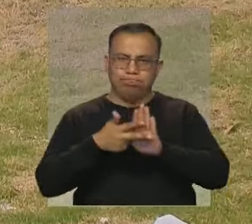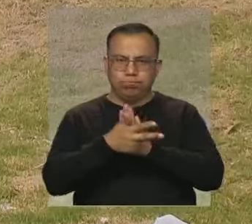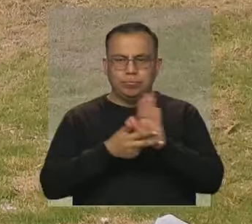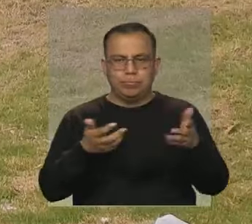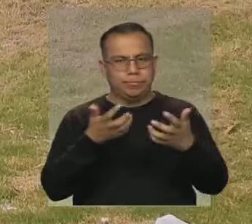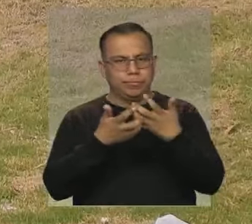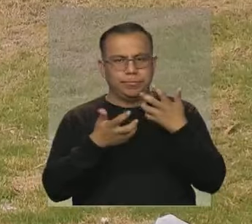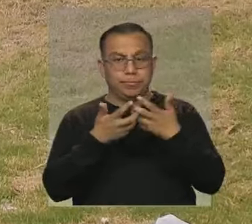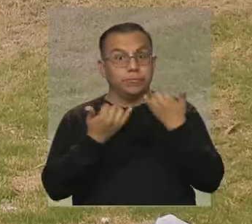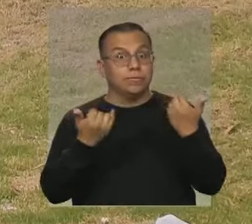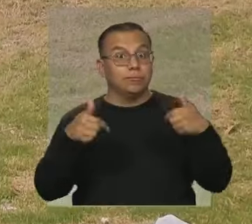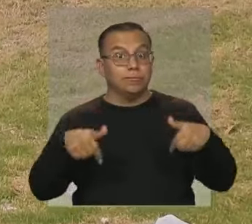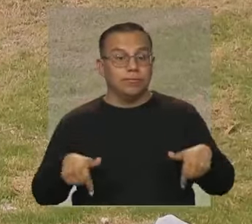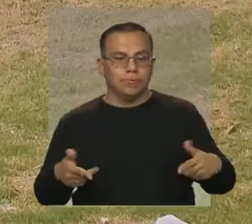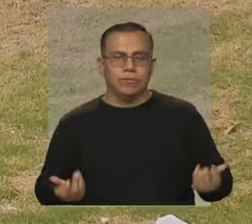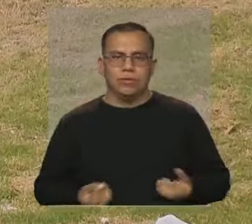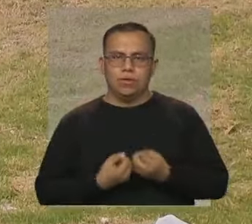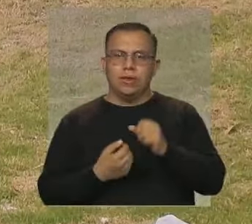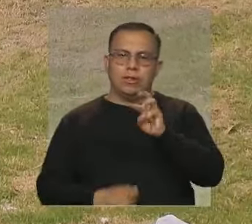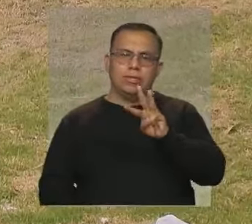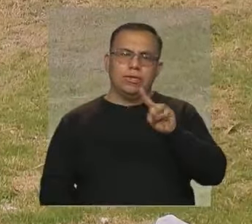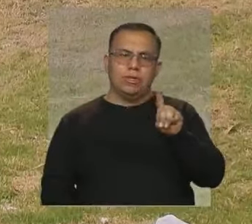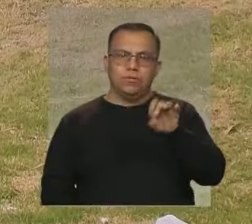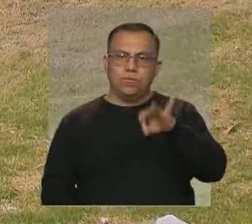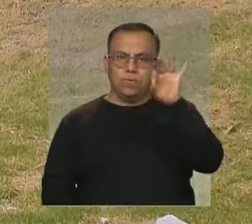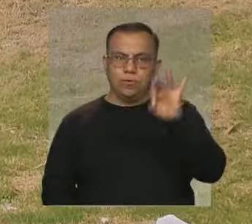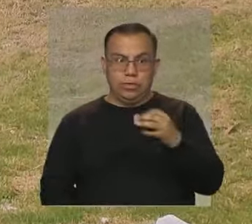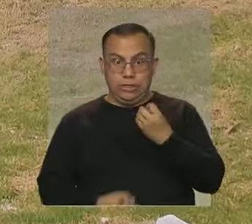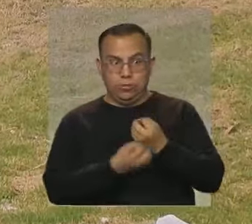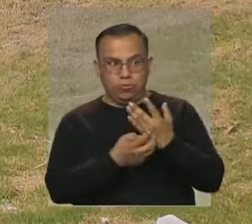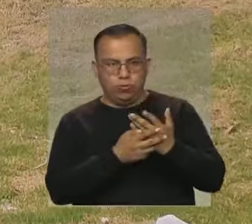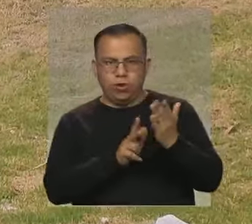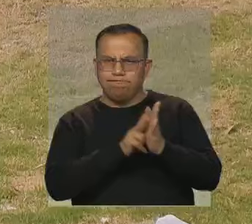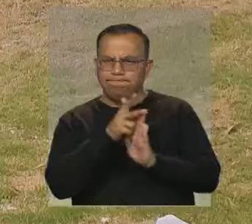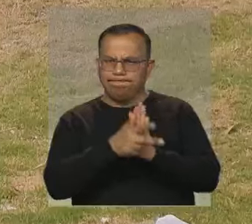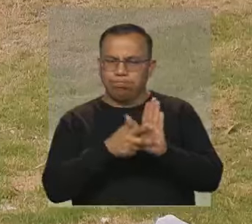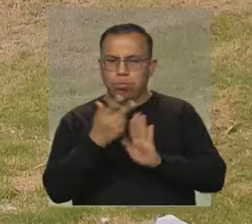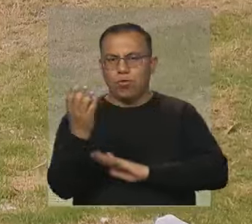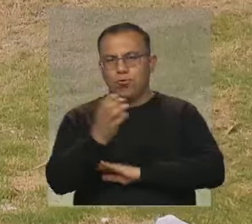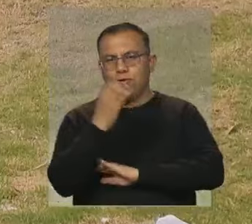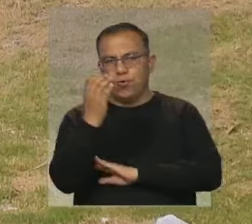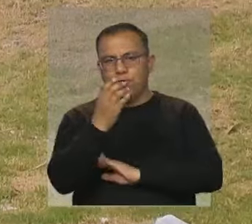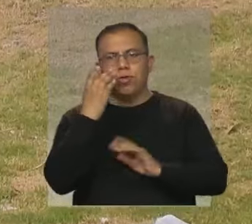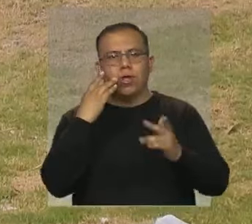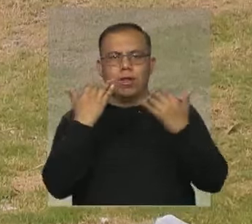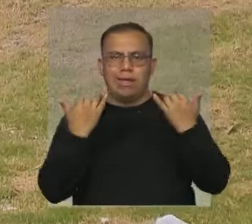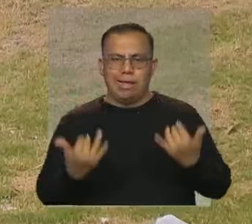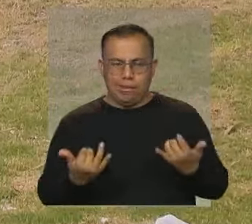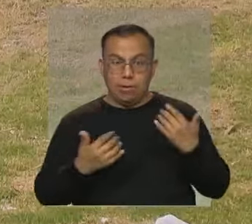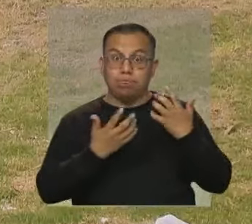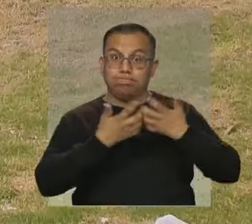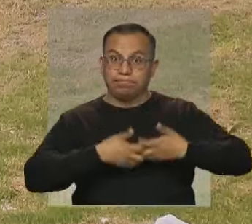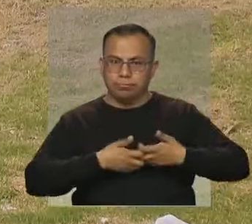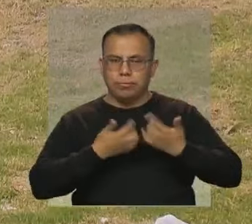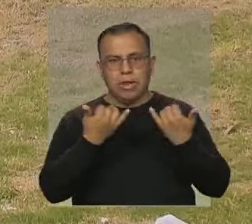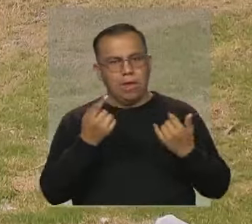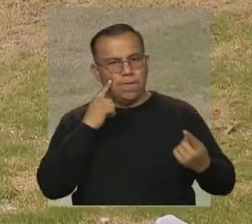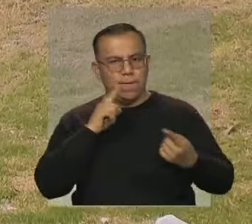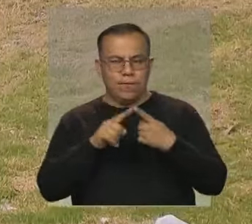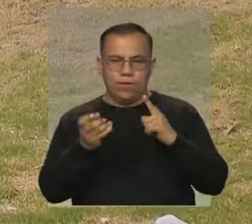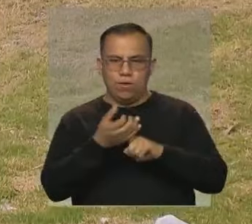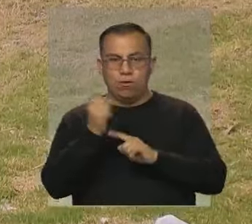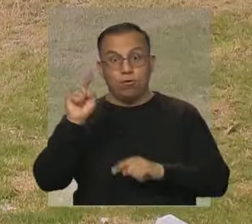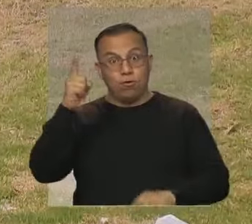del sistema actualmente el 31 por de la infraestructura ferroviaria de Colombia se encuentra operando la meta de este